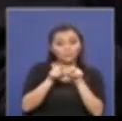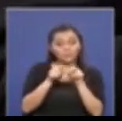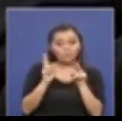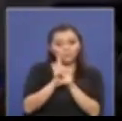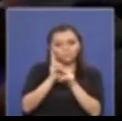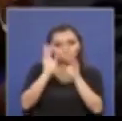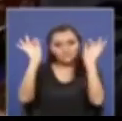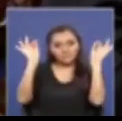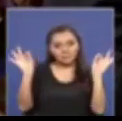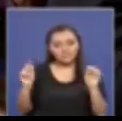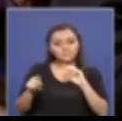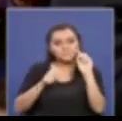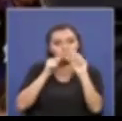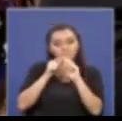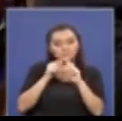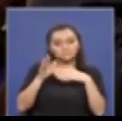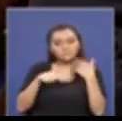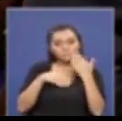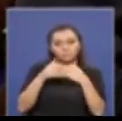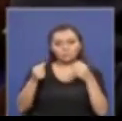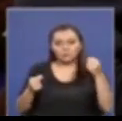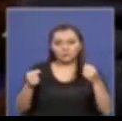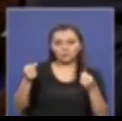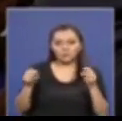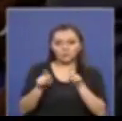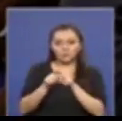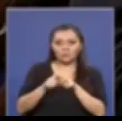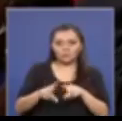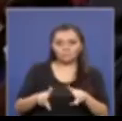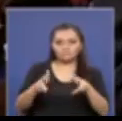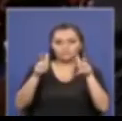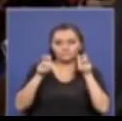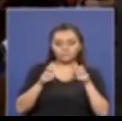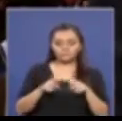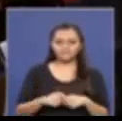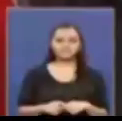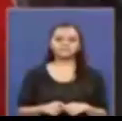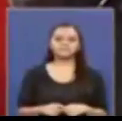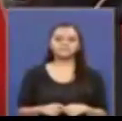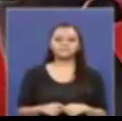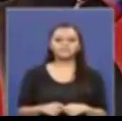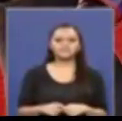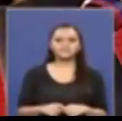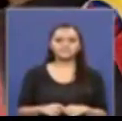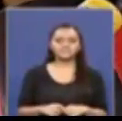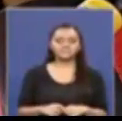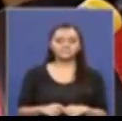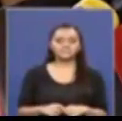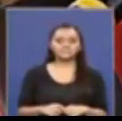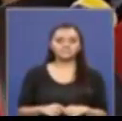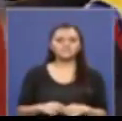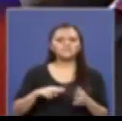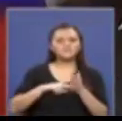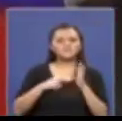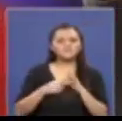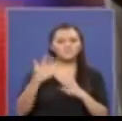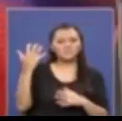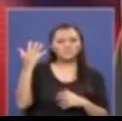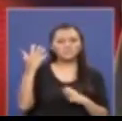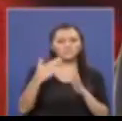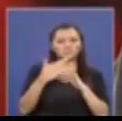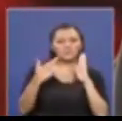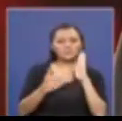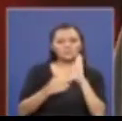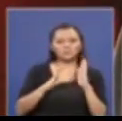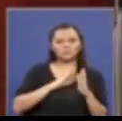energía eléctrica y con el mismo recorrido que tendrían los vehículos eléctricos. Son esas señales que se dan. ¿Y esto qué significa? 15 reglamentos